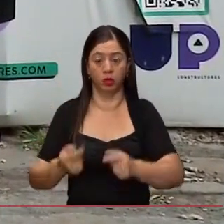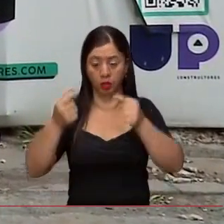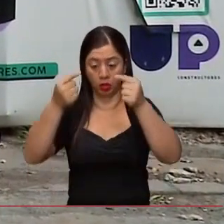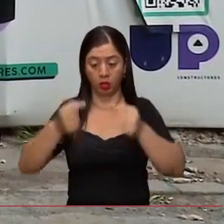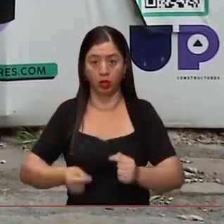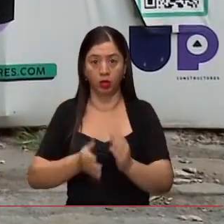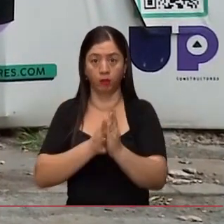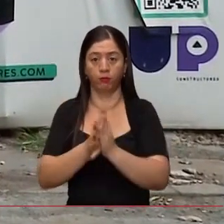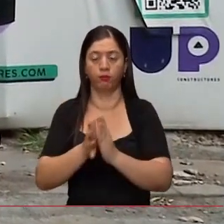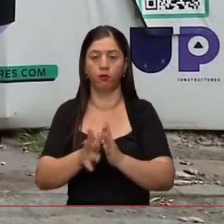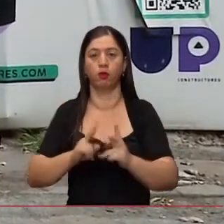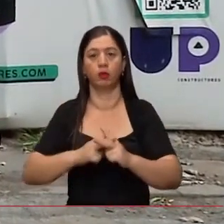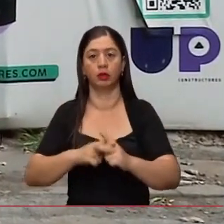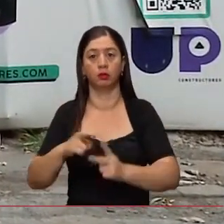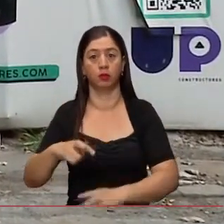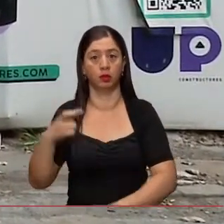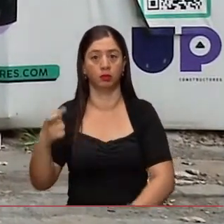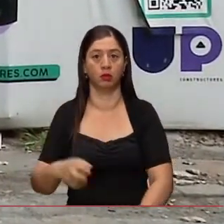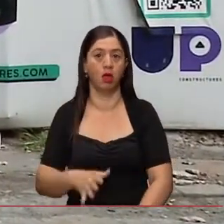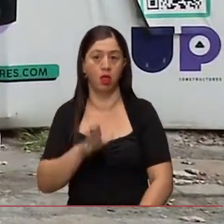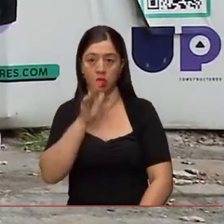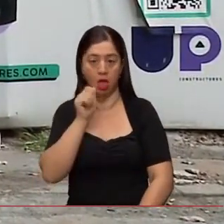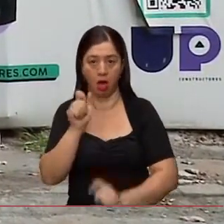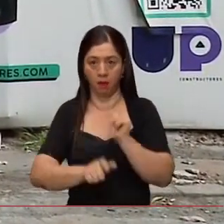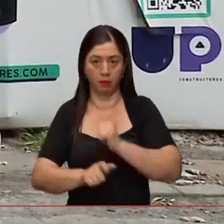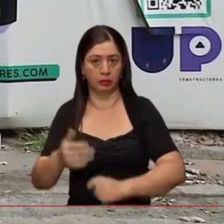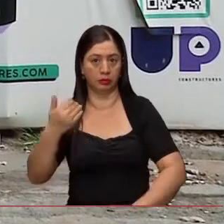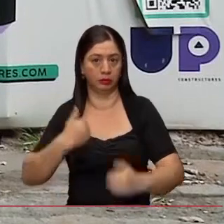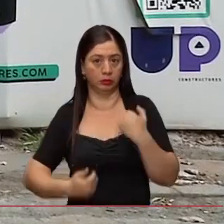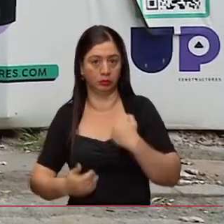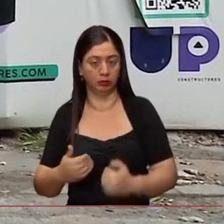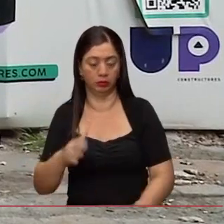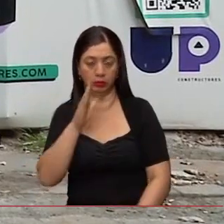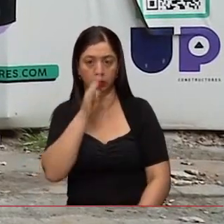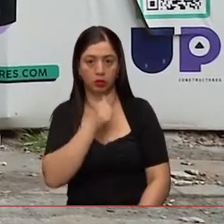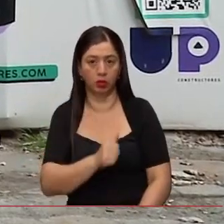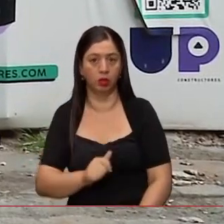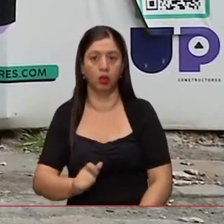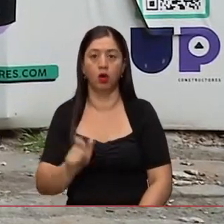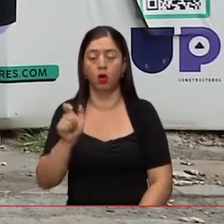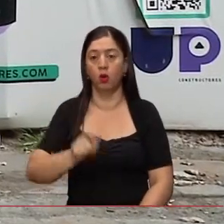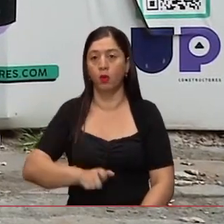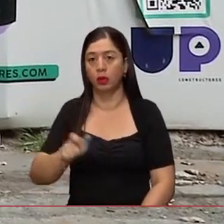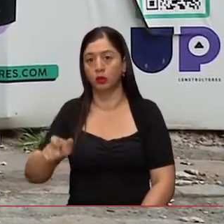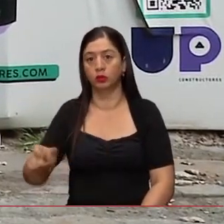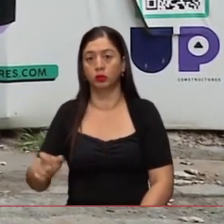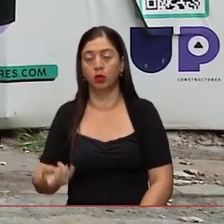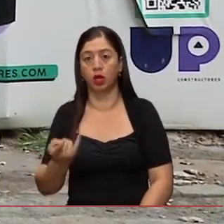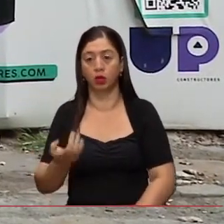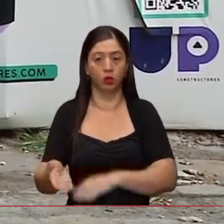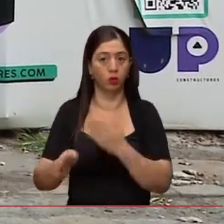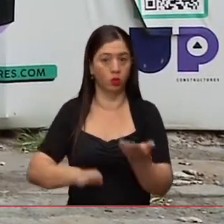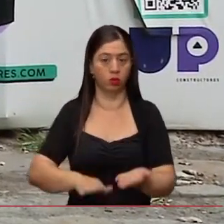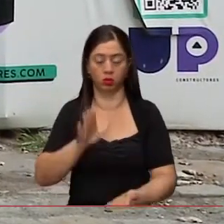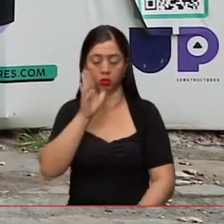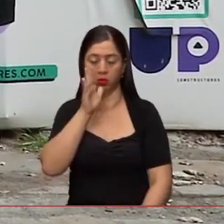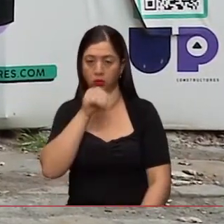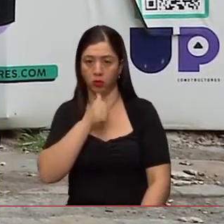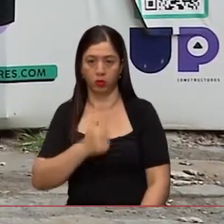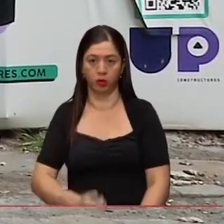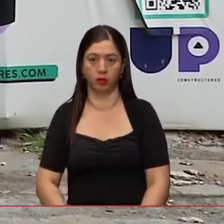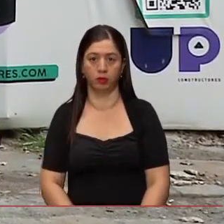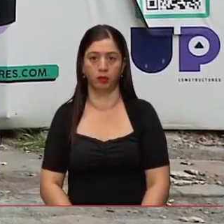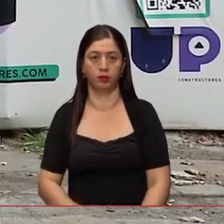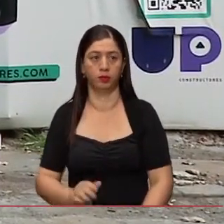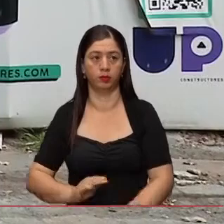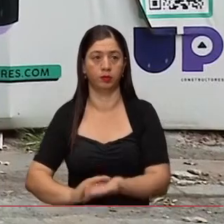entreguen las autoridades. Nadie resultó herido, tampoco se presentaron alguna persona que haya fallecido como consecuencia